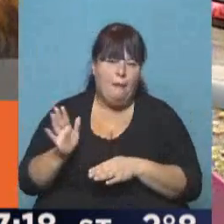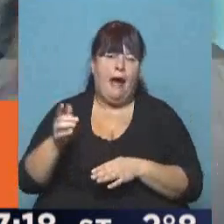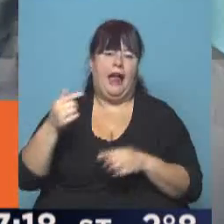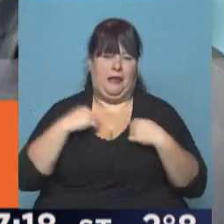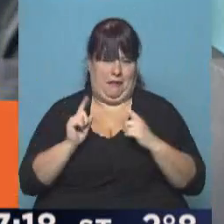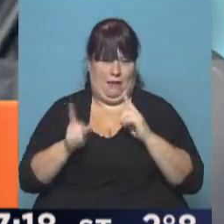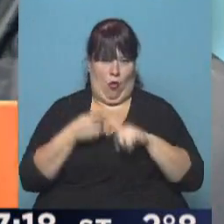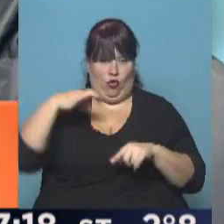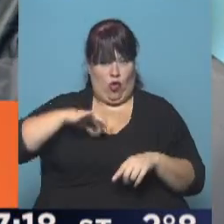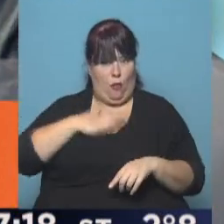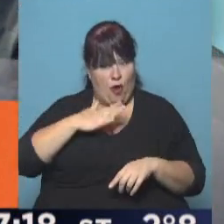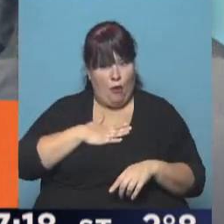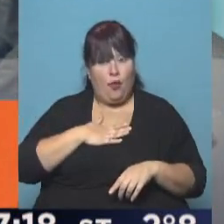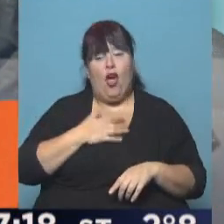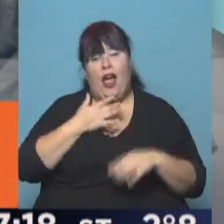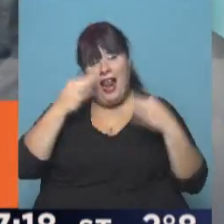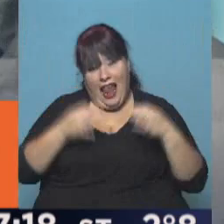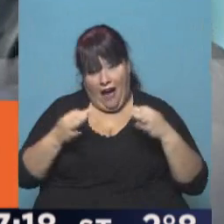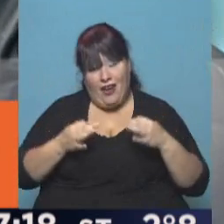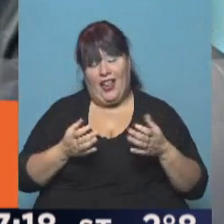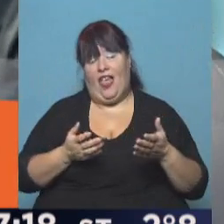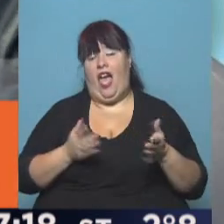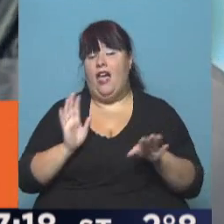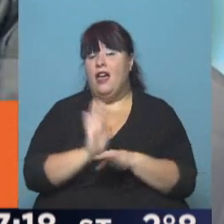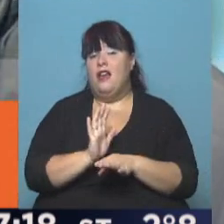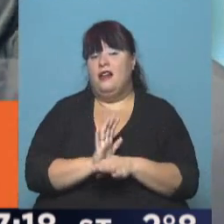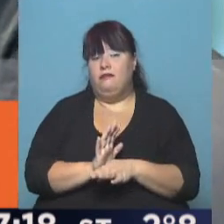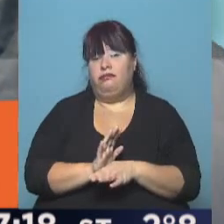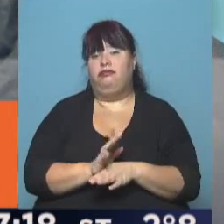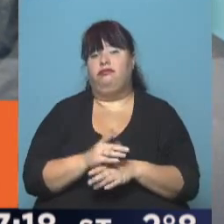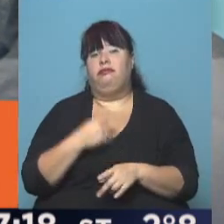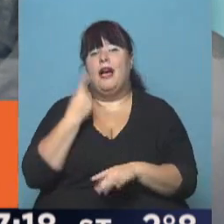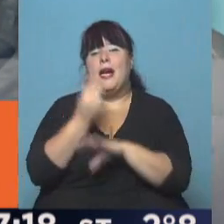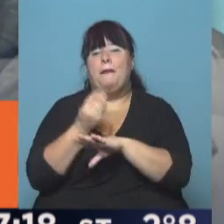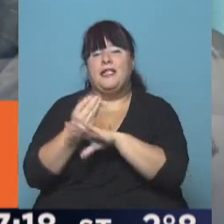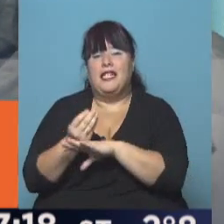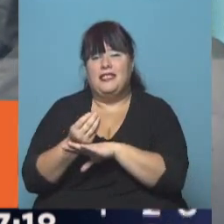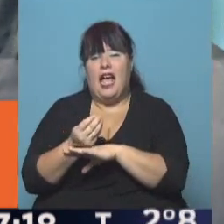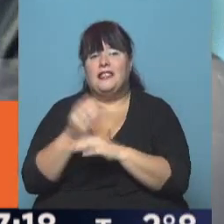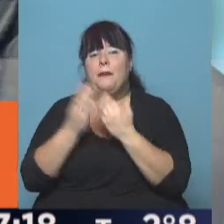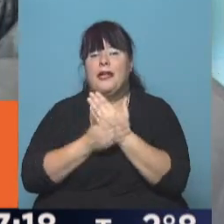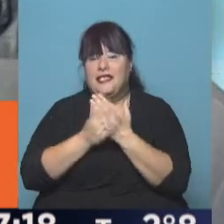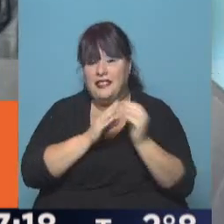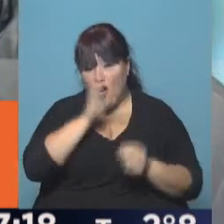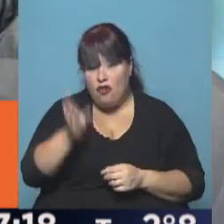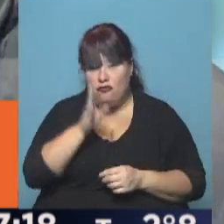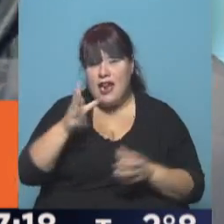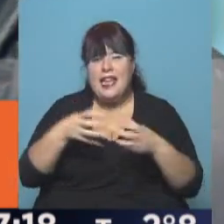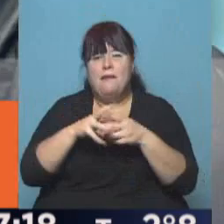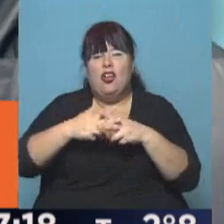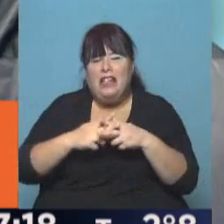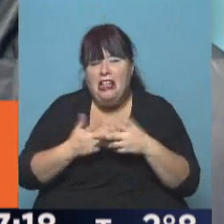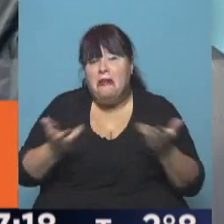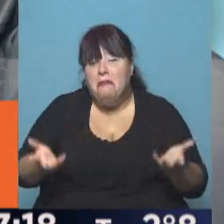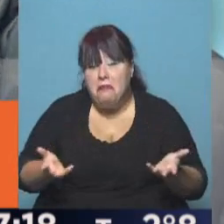propia paritaria, lo cierto es que han ido representantes del ministerio, un equipo técnico,